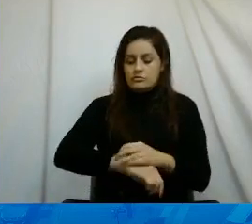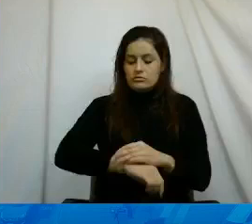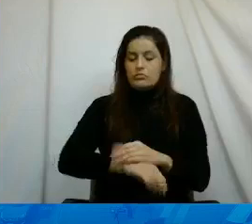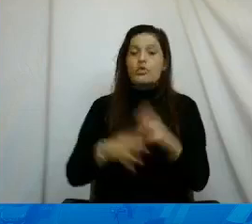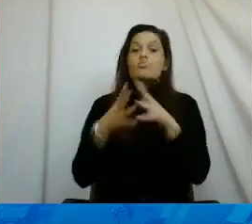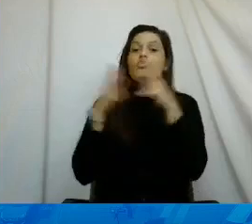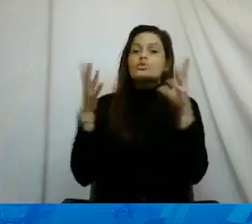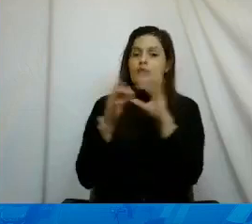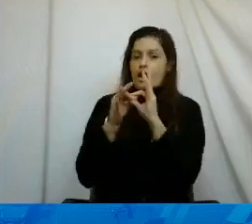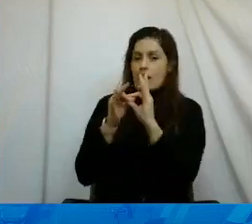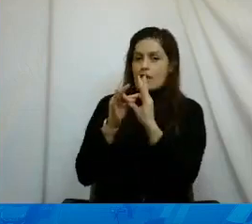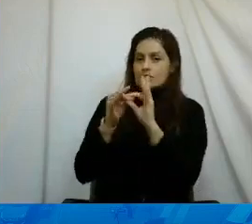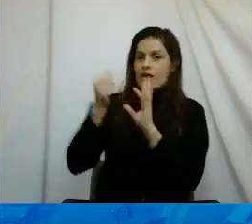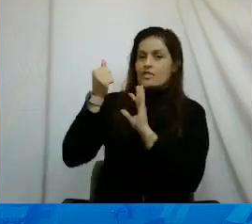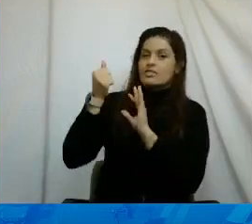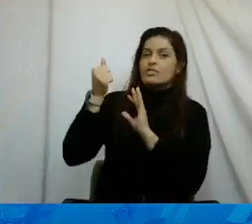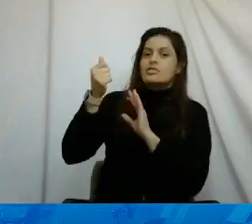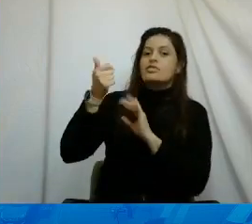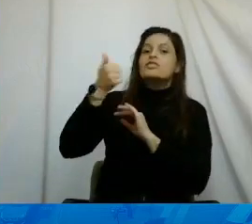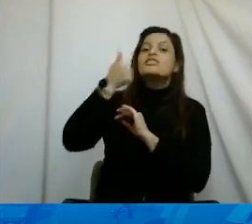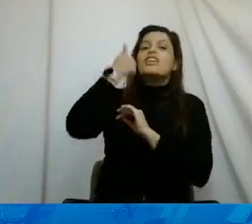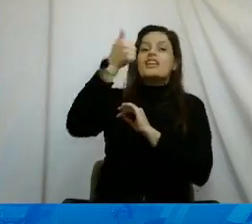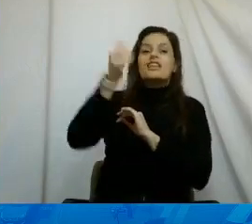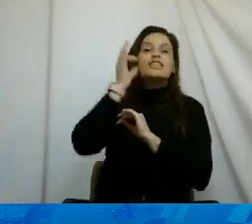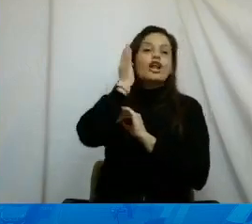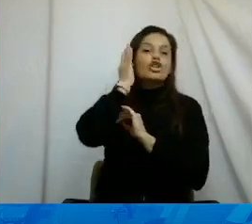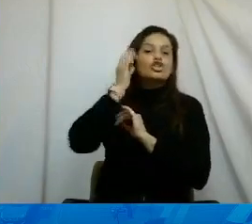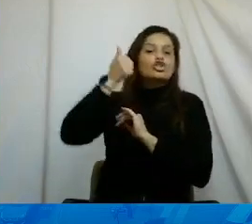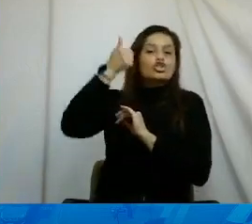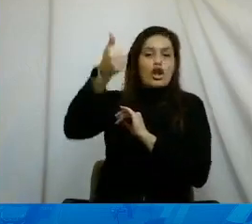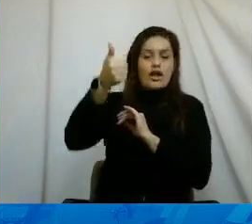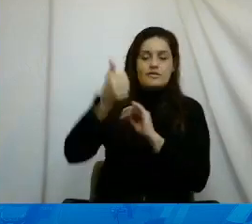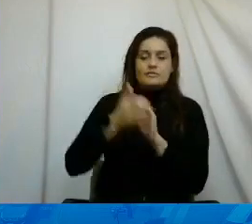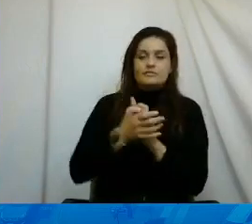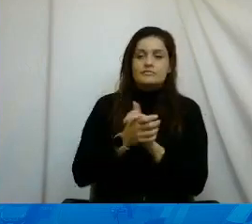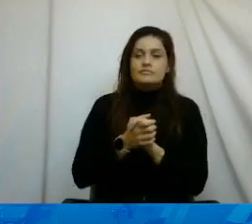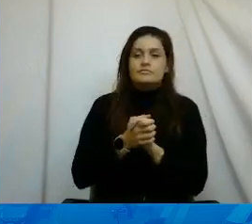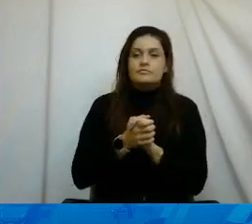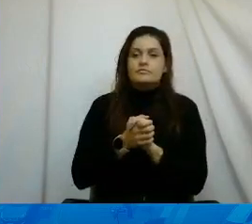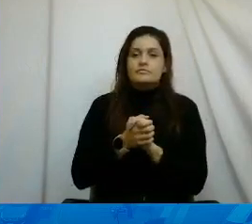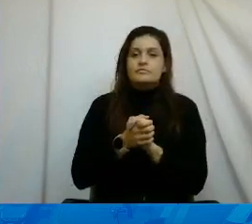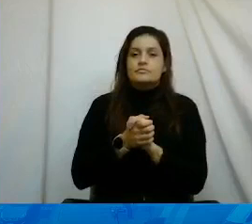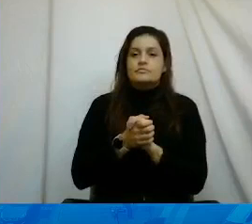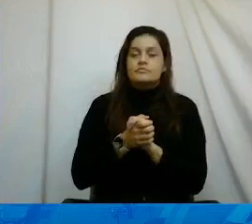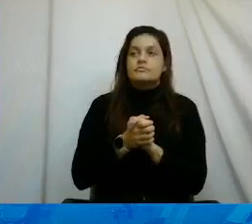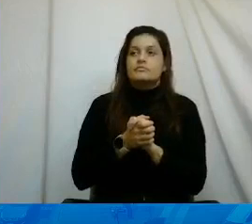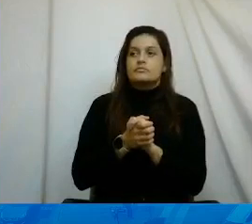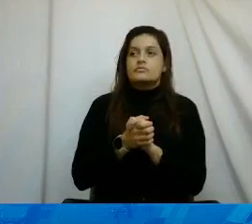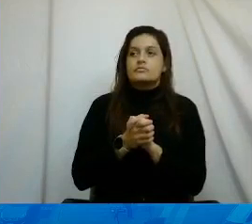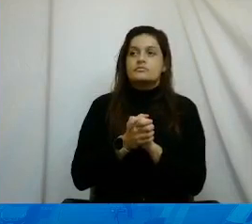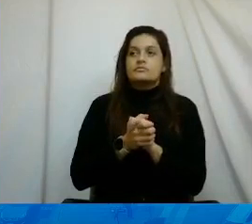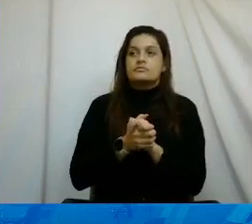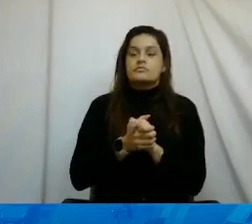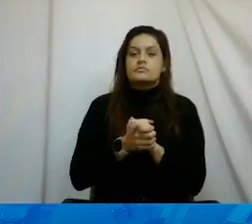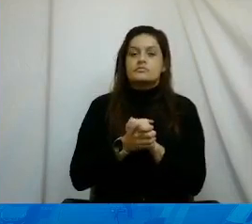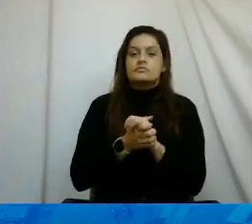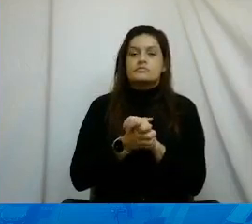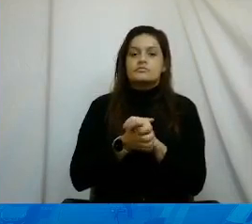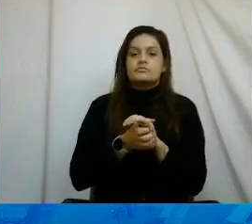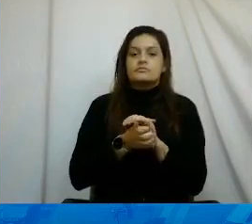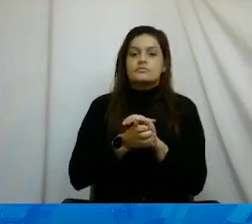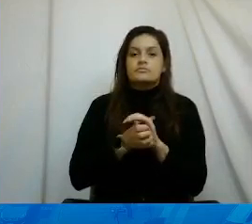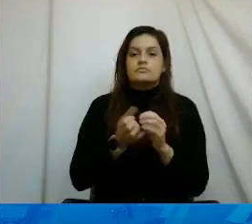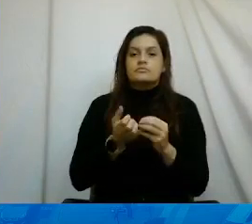Muchas gracias, directora. En la Teniente Merino está el Quiero Mi Barrio trabajando. Nosotros hemos ido, yo